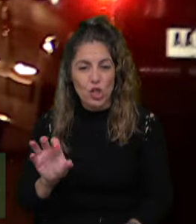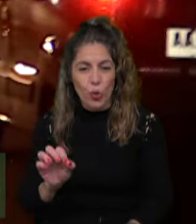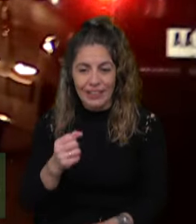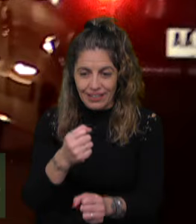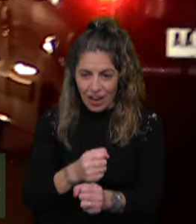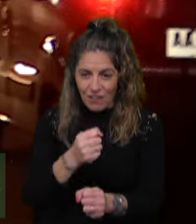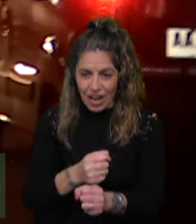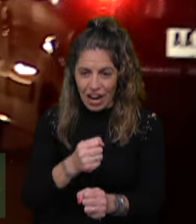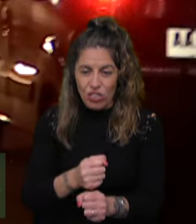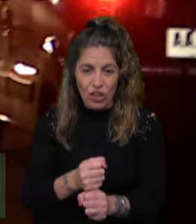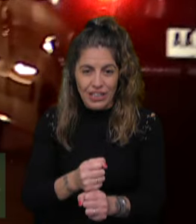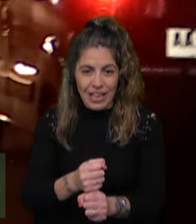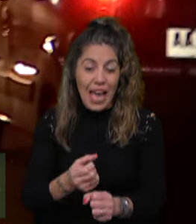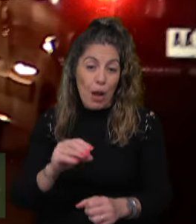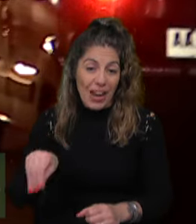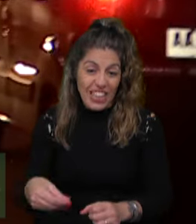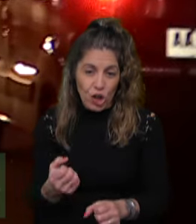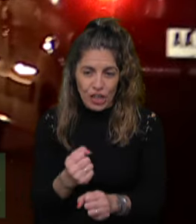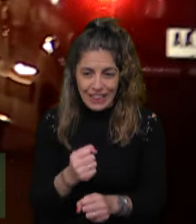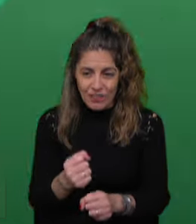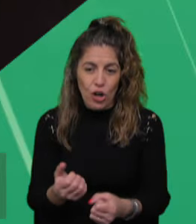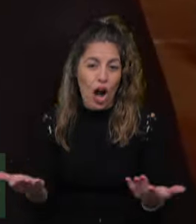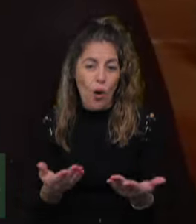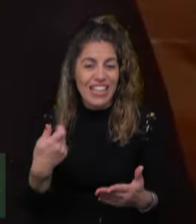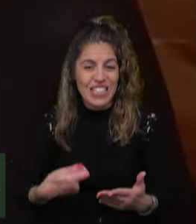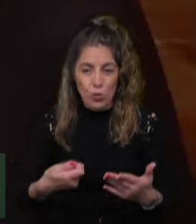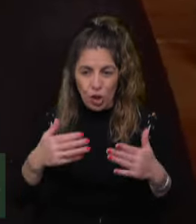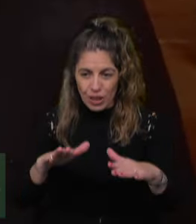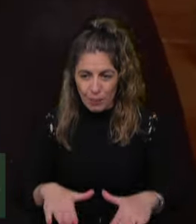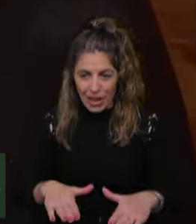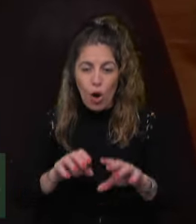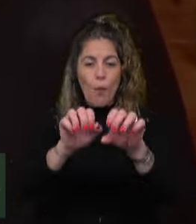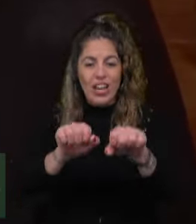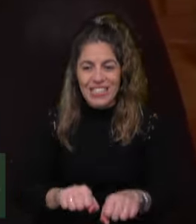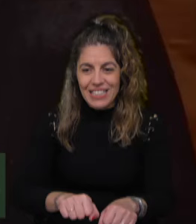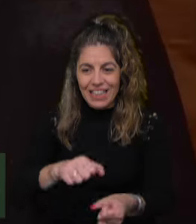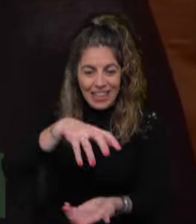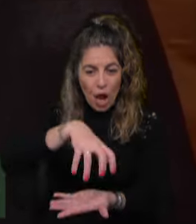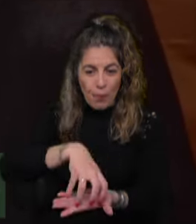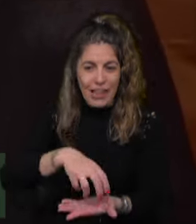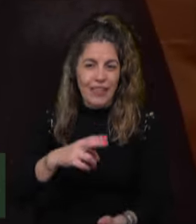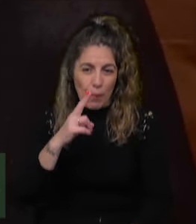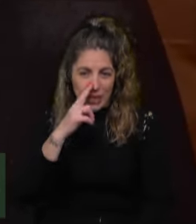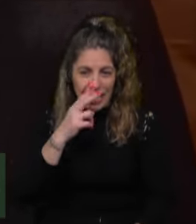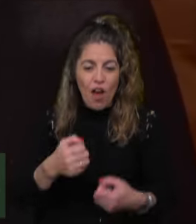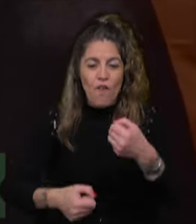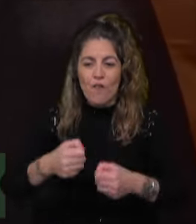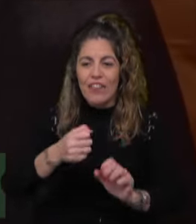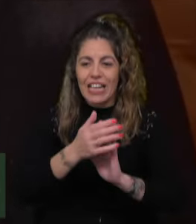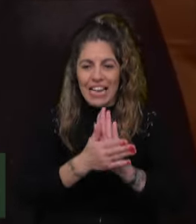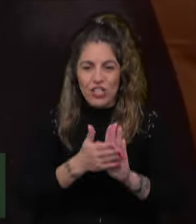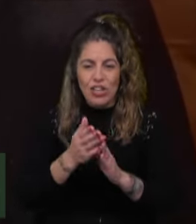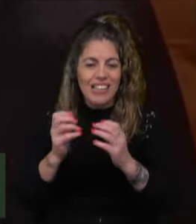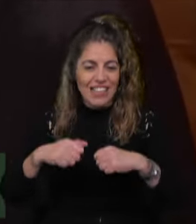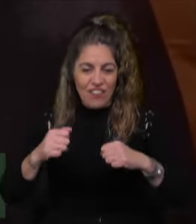trabajadores que han quedado sin trabajo, que están en estos momentos en seguro de paro por el cierre de la planta de minas de las Fábricas Nacionales de Cerveza.